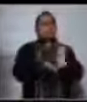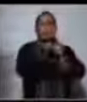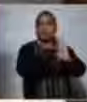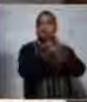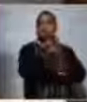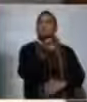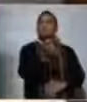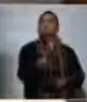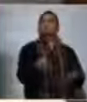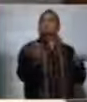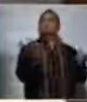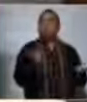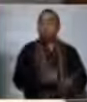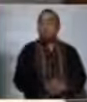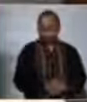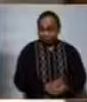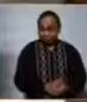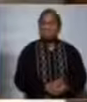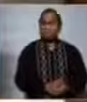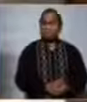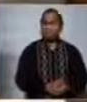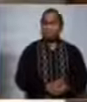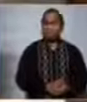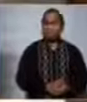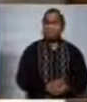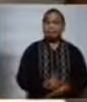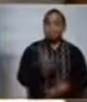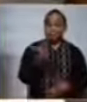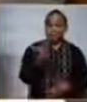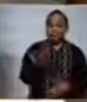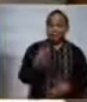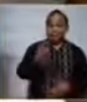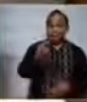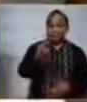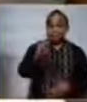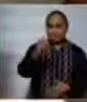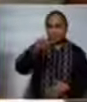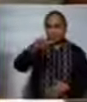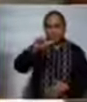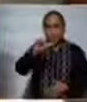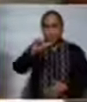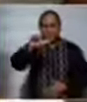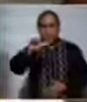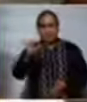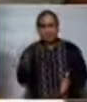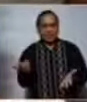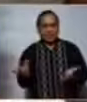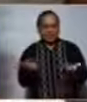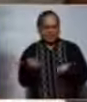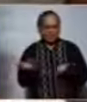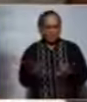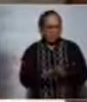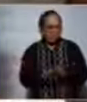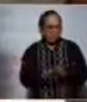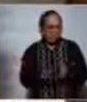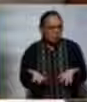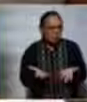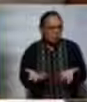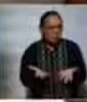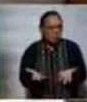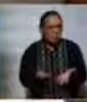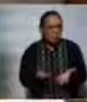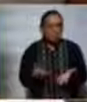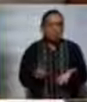lo llevó todo. él habla de un ejercicio de la acción penal. Ese fue previo, fue hace años, y tuvo que ver con los terrenos que